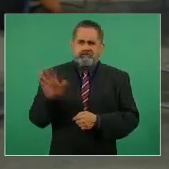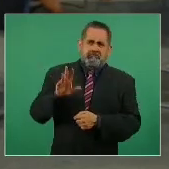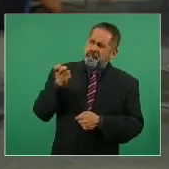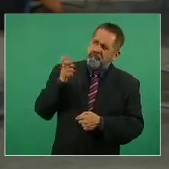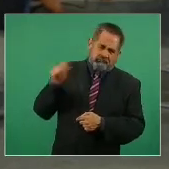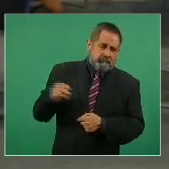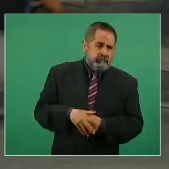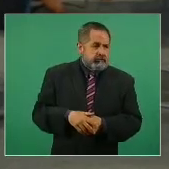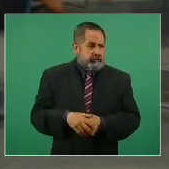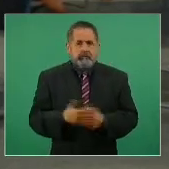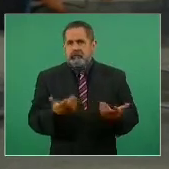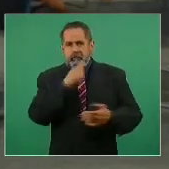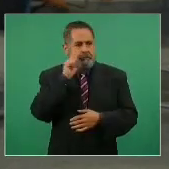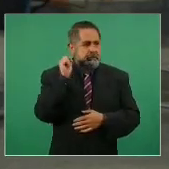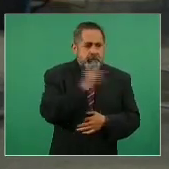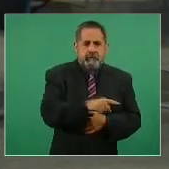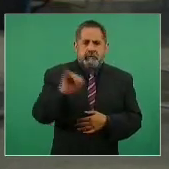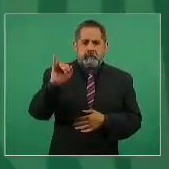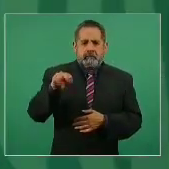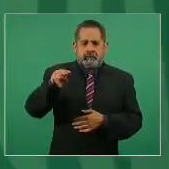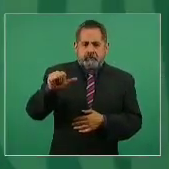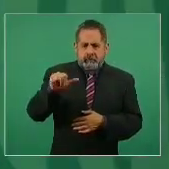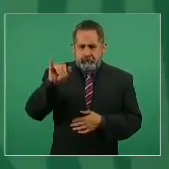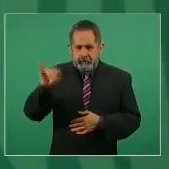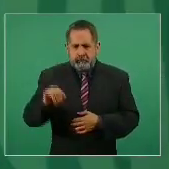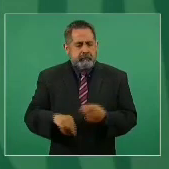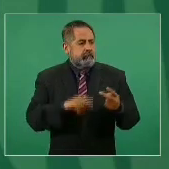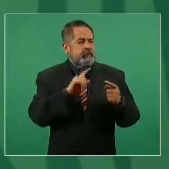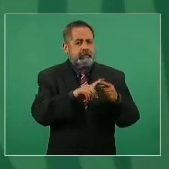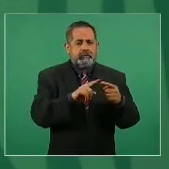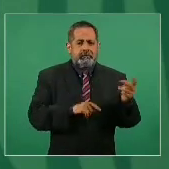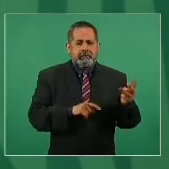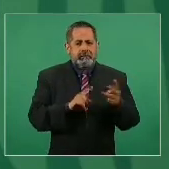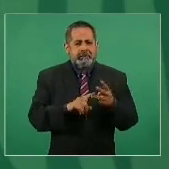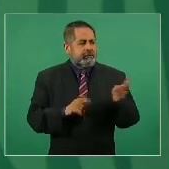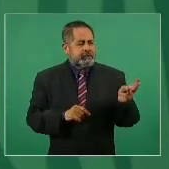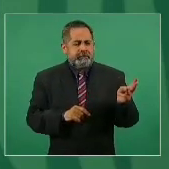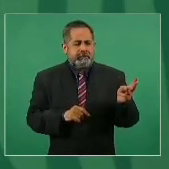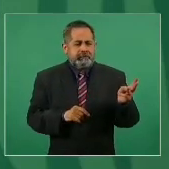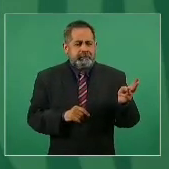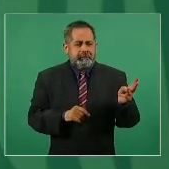sino por el Instituto de la Transparencia, por el Instituto de la